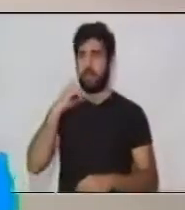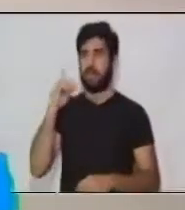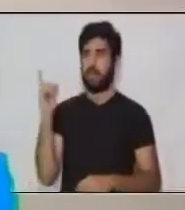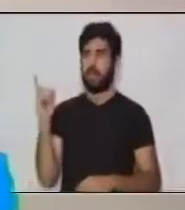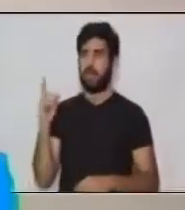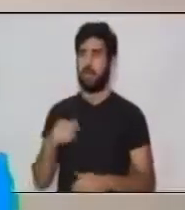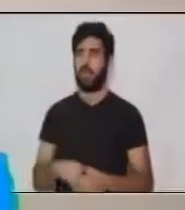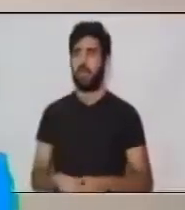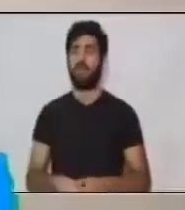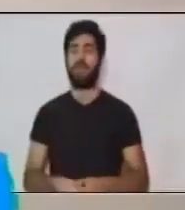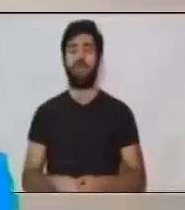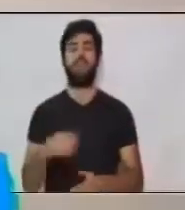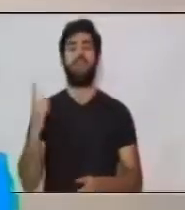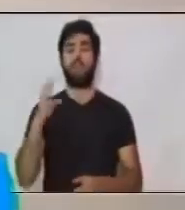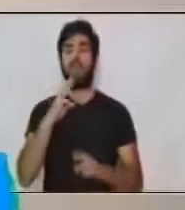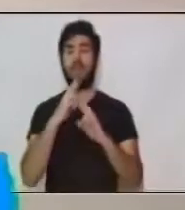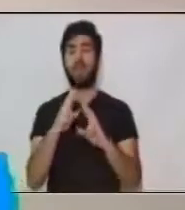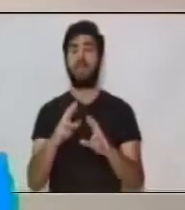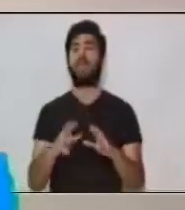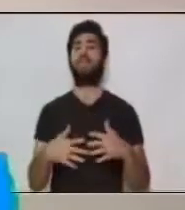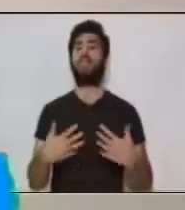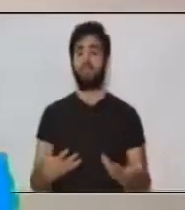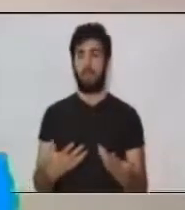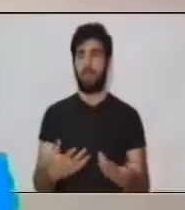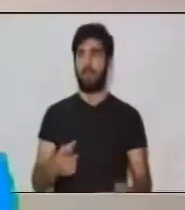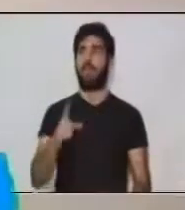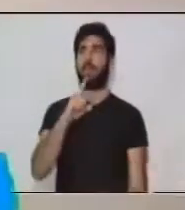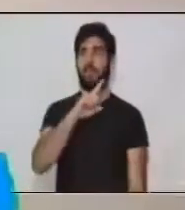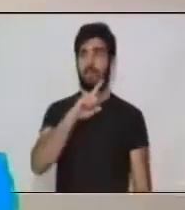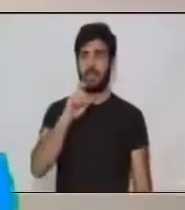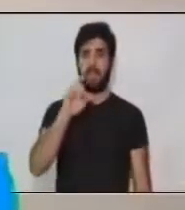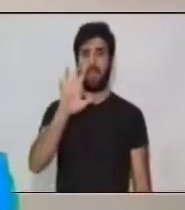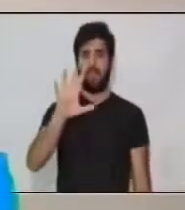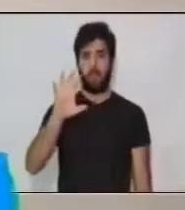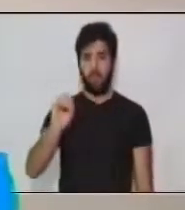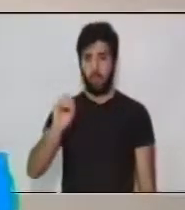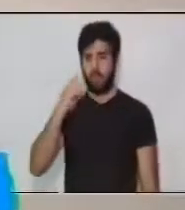180. Entonces, nuestro ángulo suplementario es